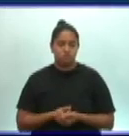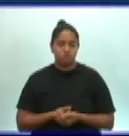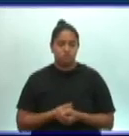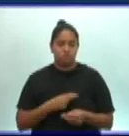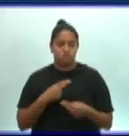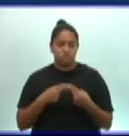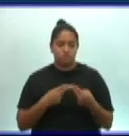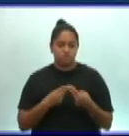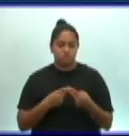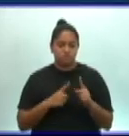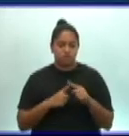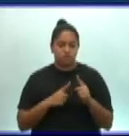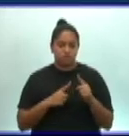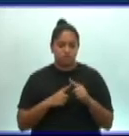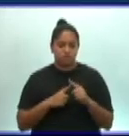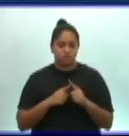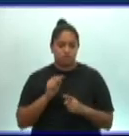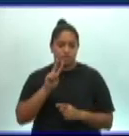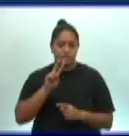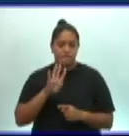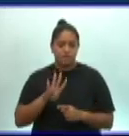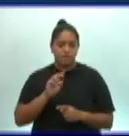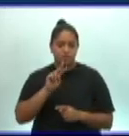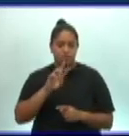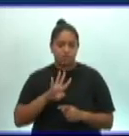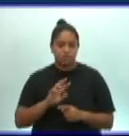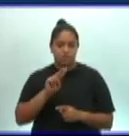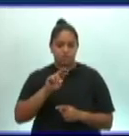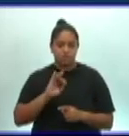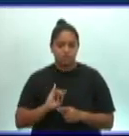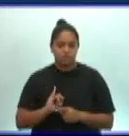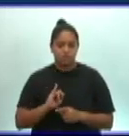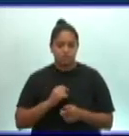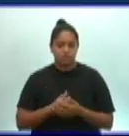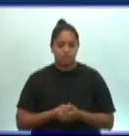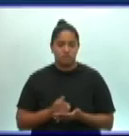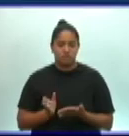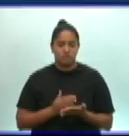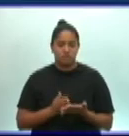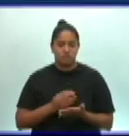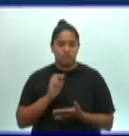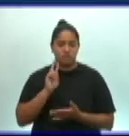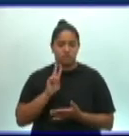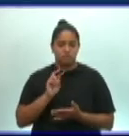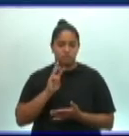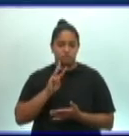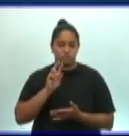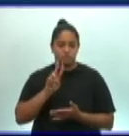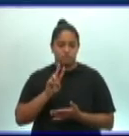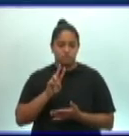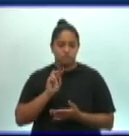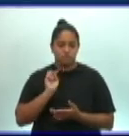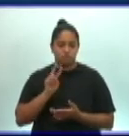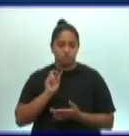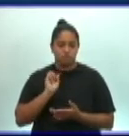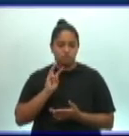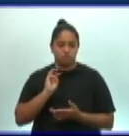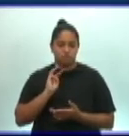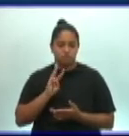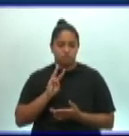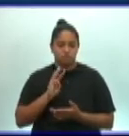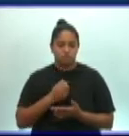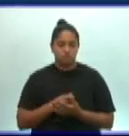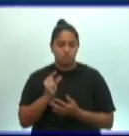tareas 24, 25 y 26 de las páginas 232 y 233. Les doy un breve tiempo para que tomen el estudio